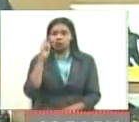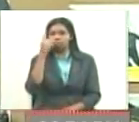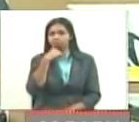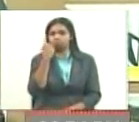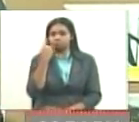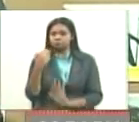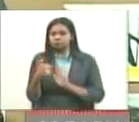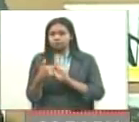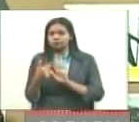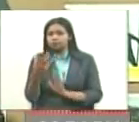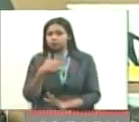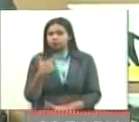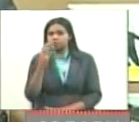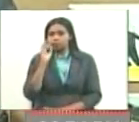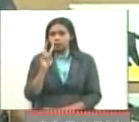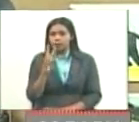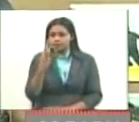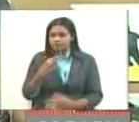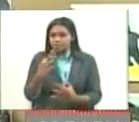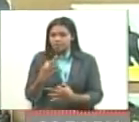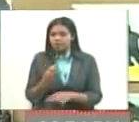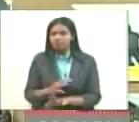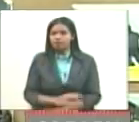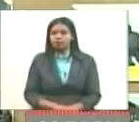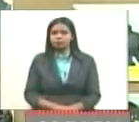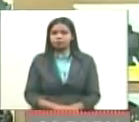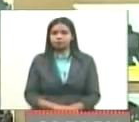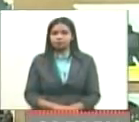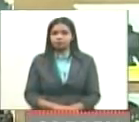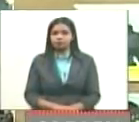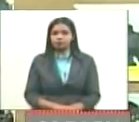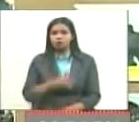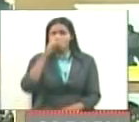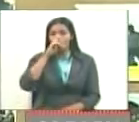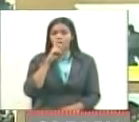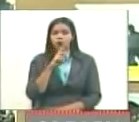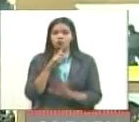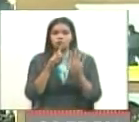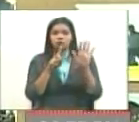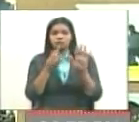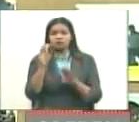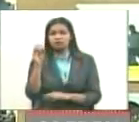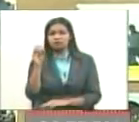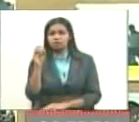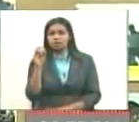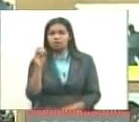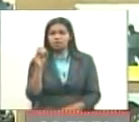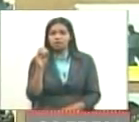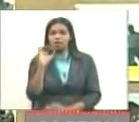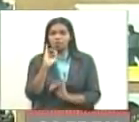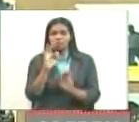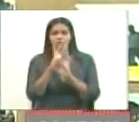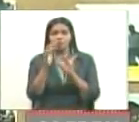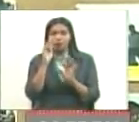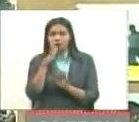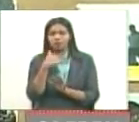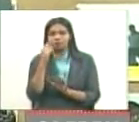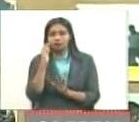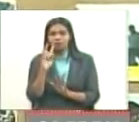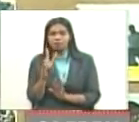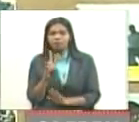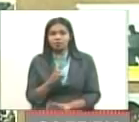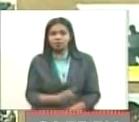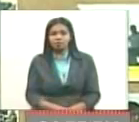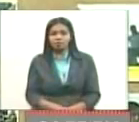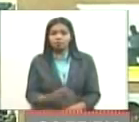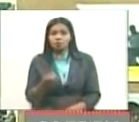clandestinidad. ¿Cómo era la clandestinidad aquí en los años 60, 70? Los quisiera ver en la clandestinidad. Cojan monte,